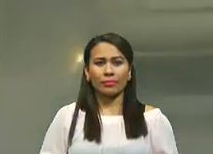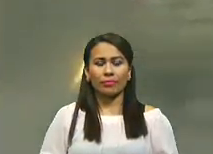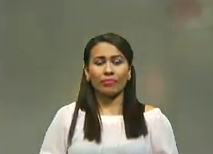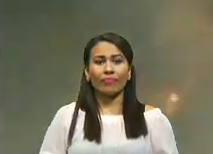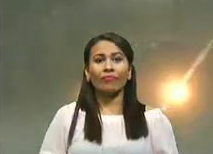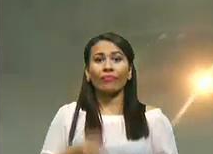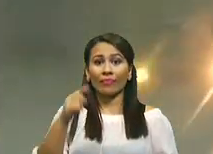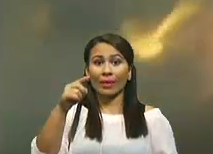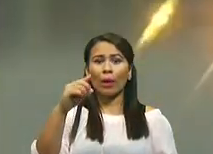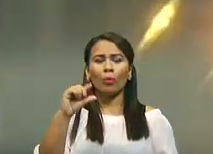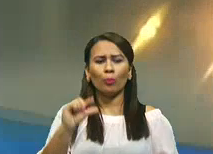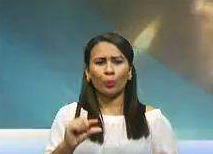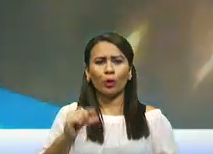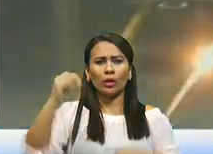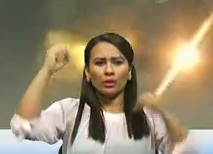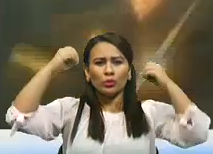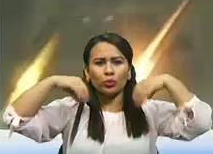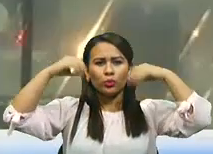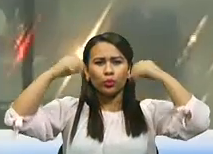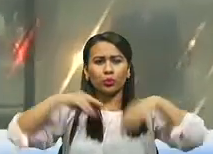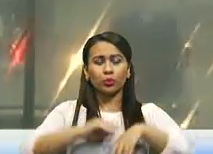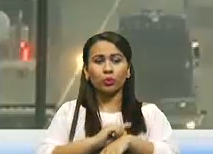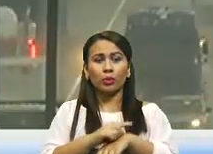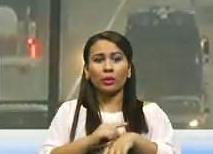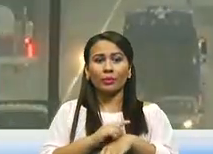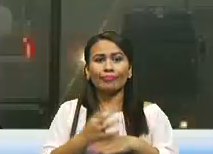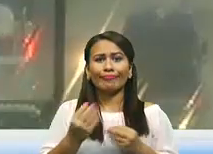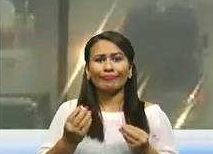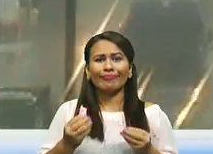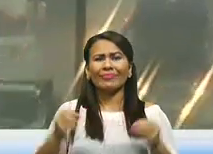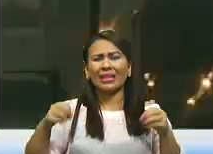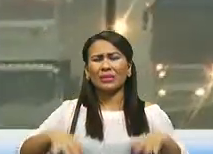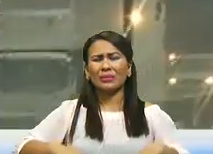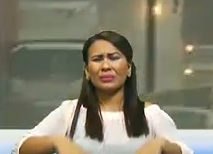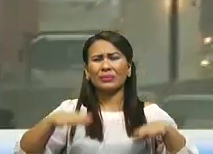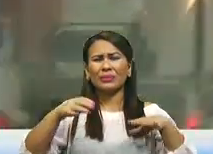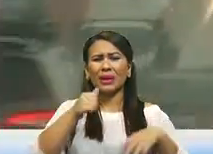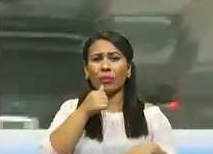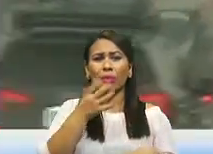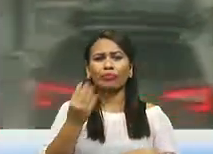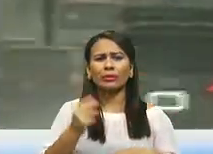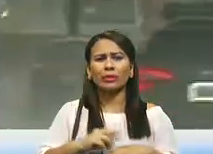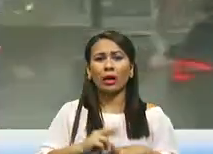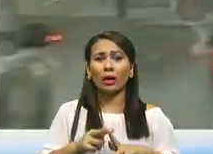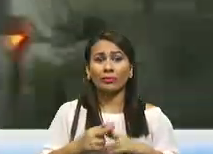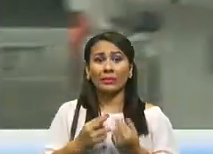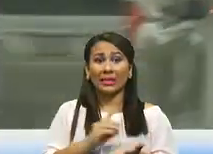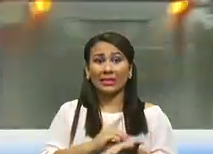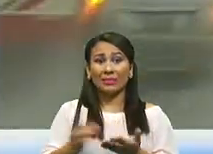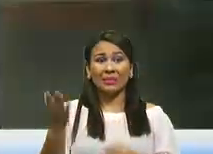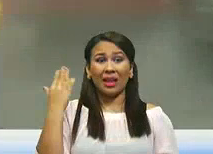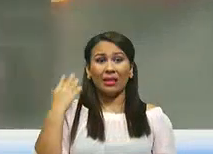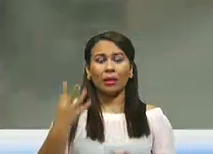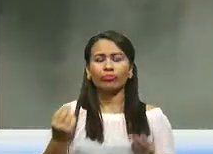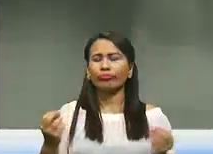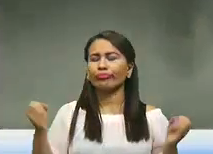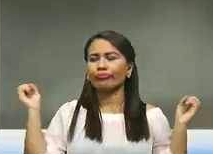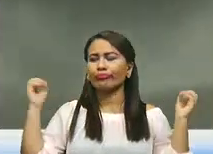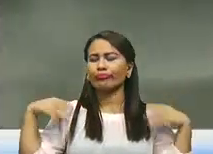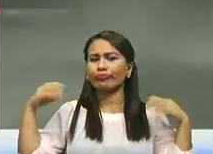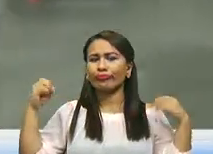Aunque de corta duración, el de este viernes fue un aguacero que, al igual que los de inicios de semana, no pasó